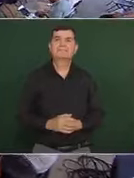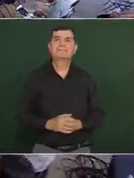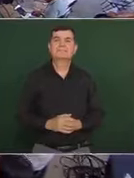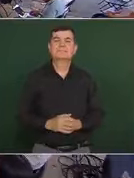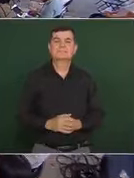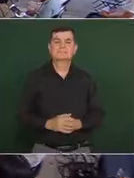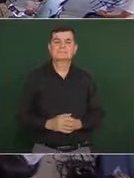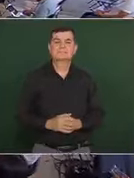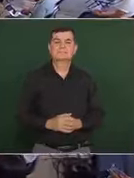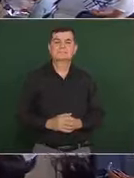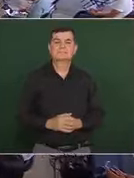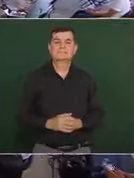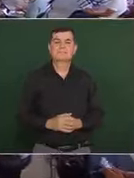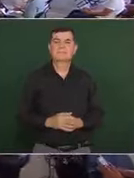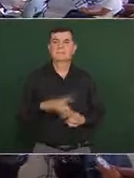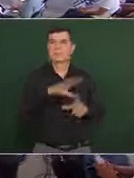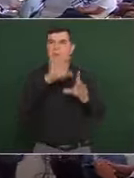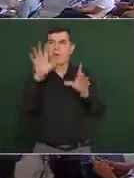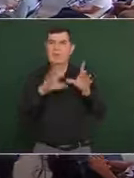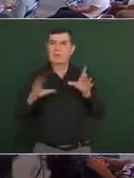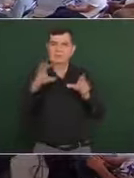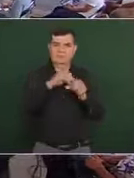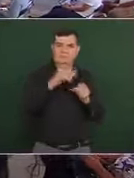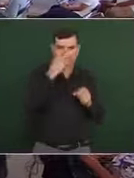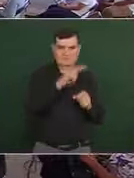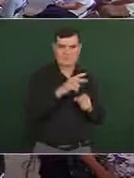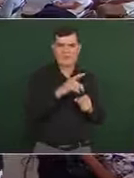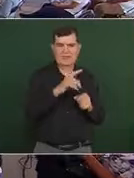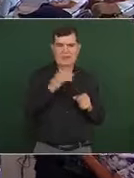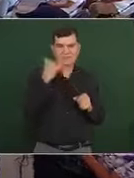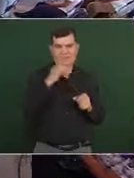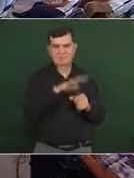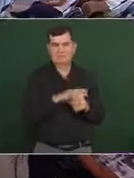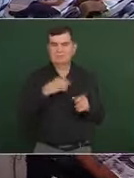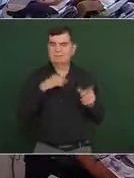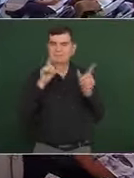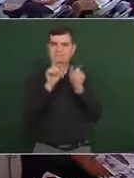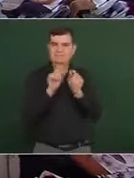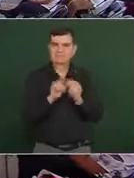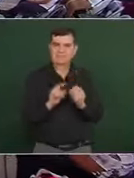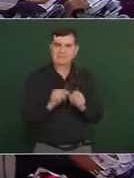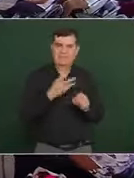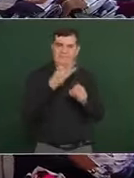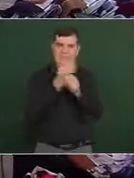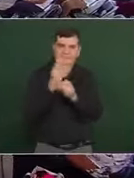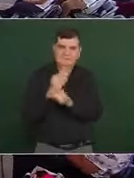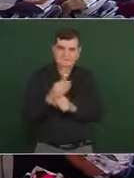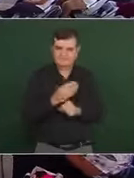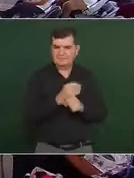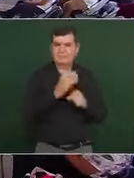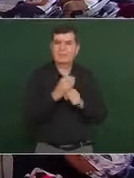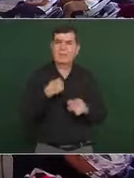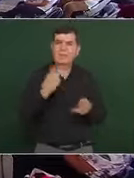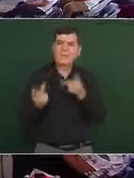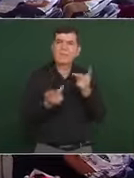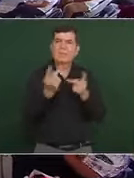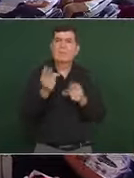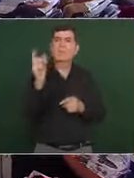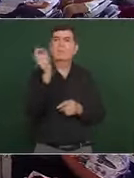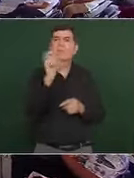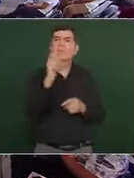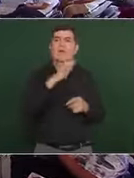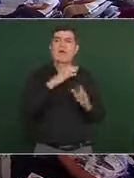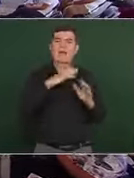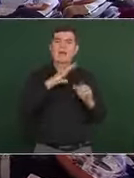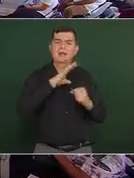y todo México es Acapulco. Gracias, presidente. Solo un par de cosas de la reconstrucción. Preguntar para cuándo estarían